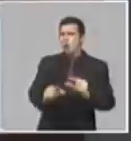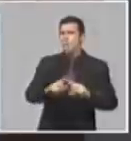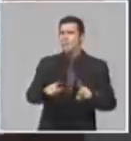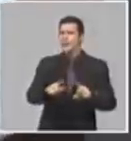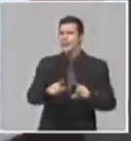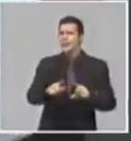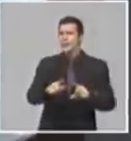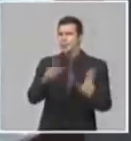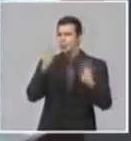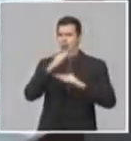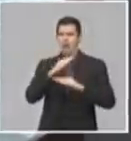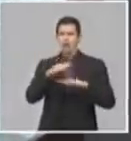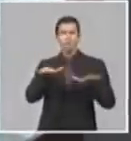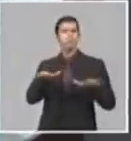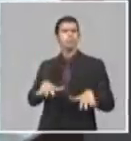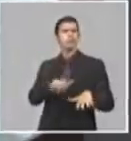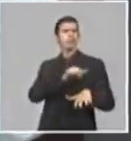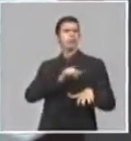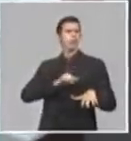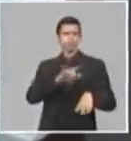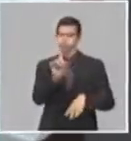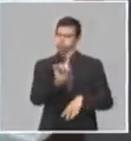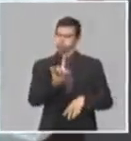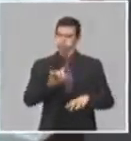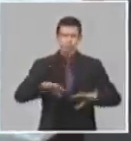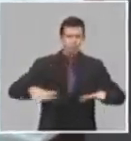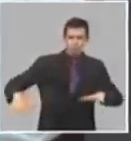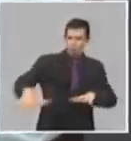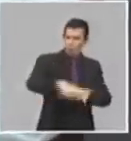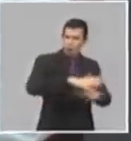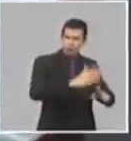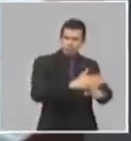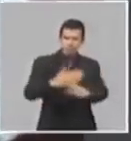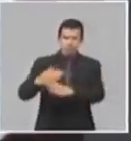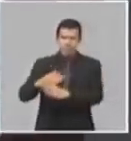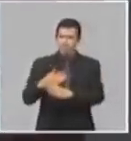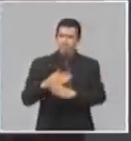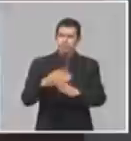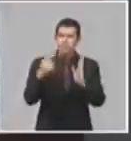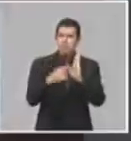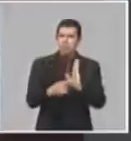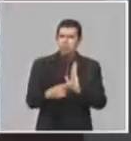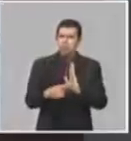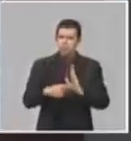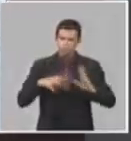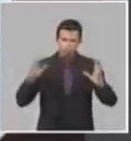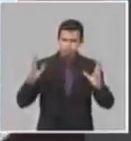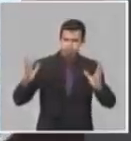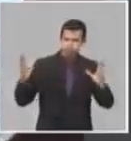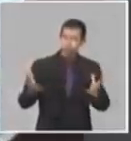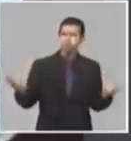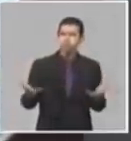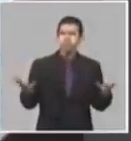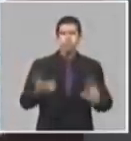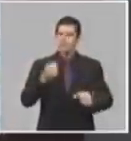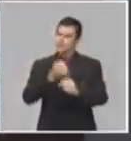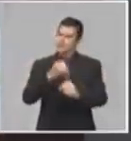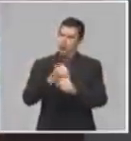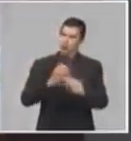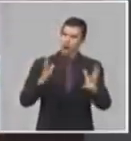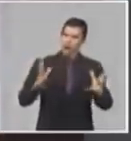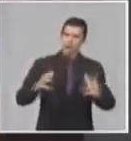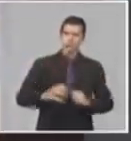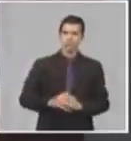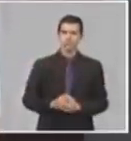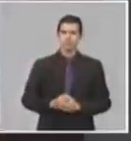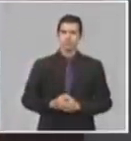todas simultáneamente, con toda la agilidad y la eficacia que el momento demanda. Y de ahí somos muy responsables